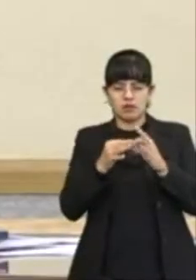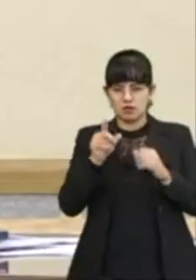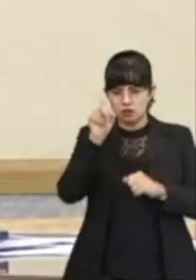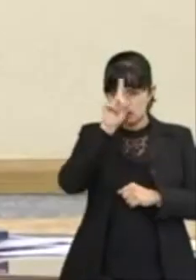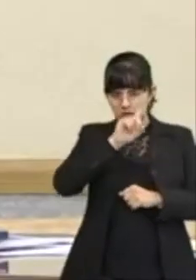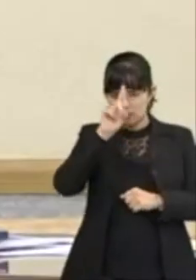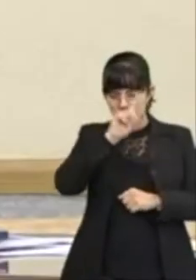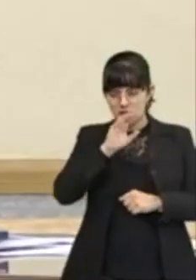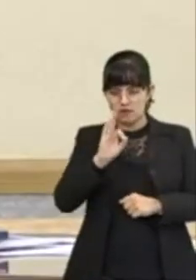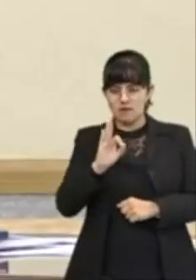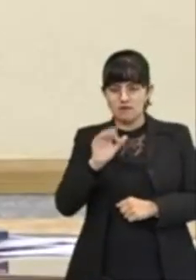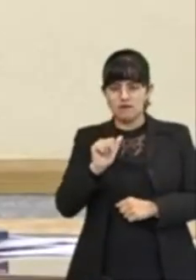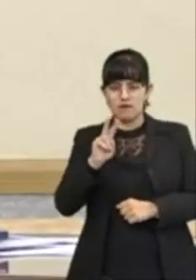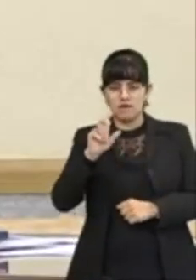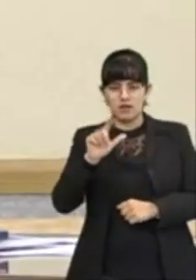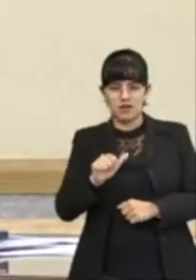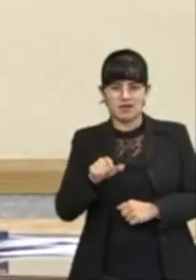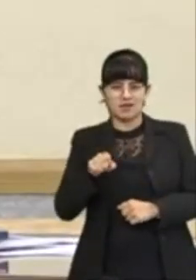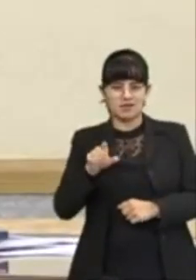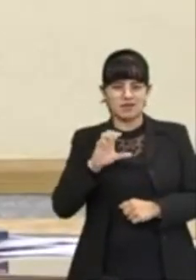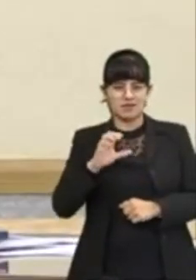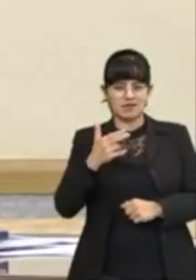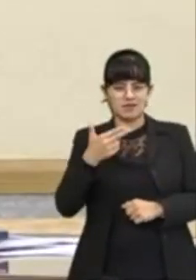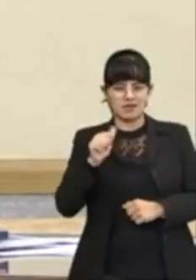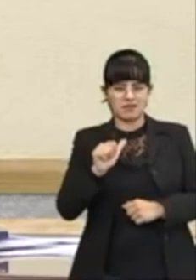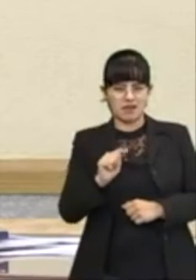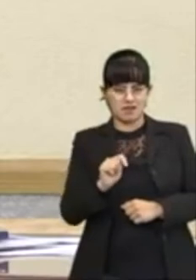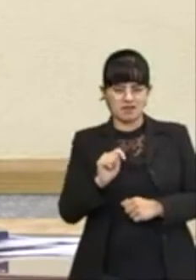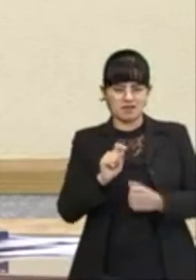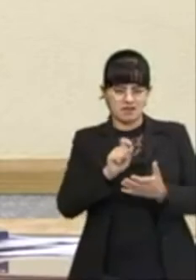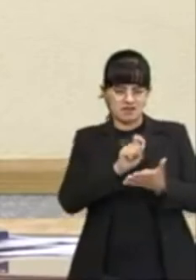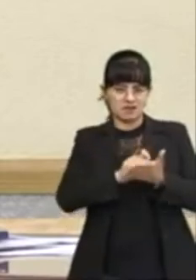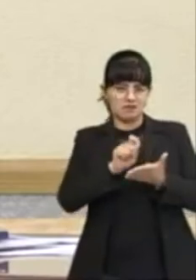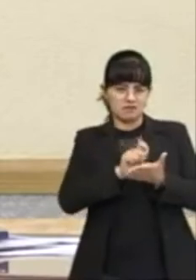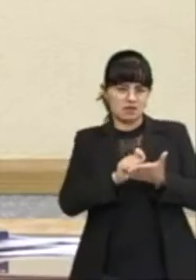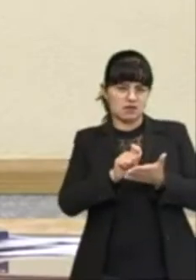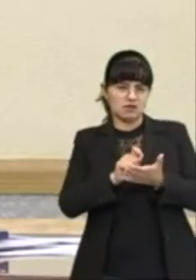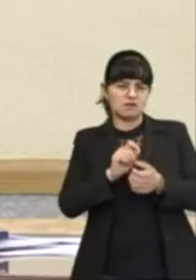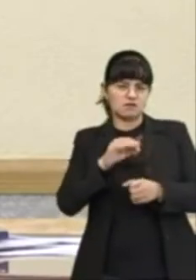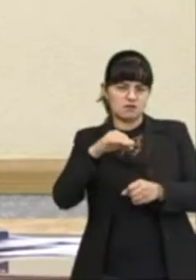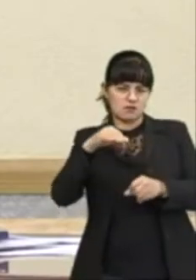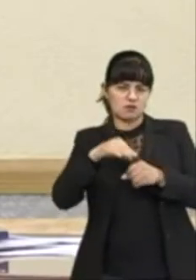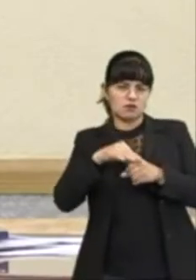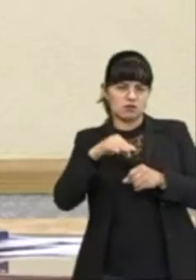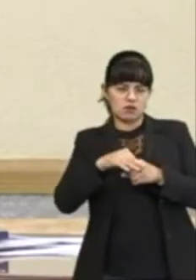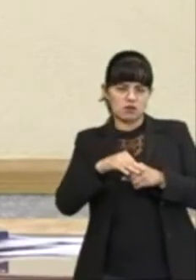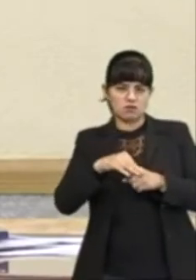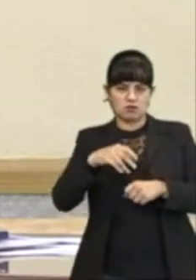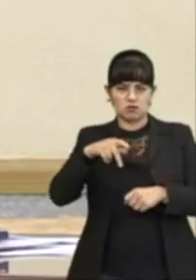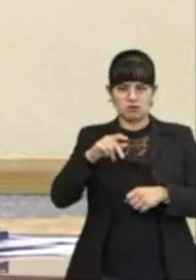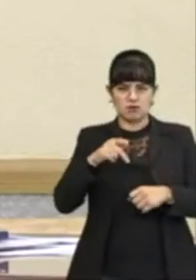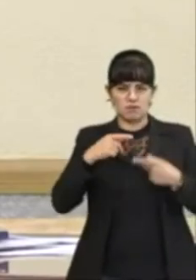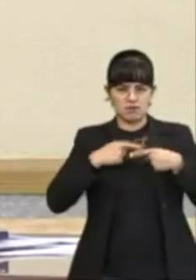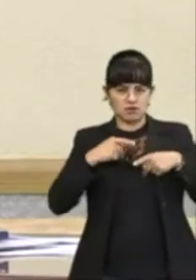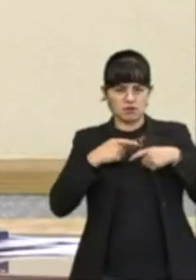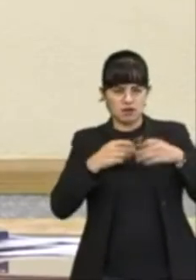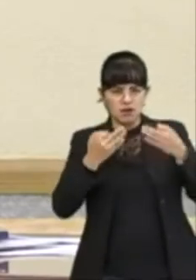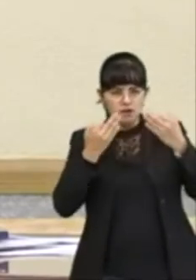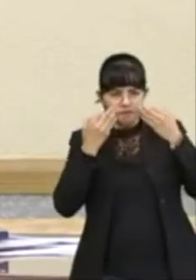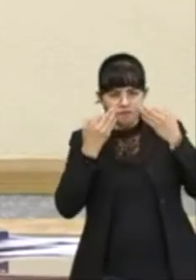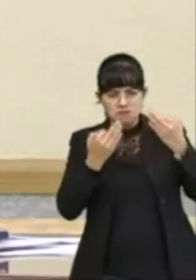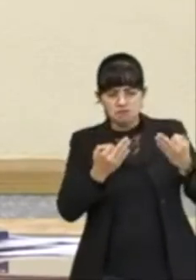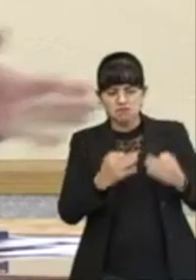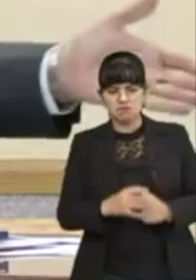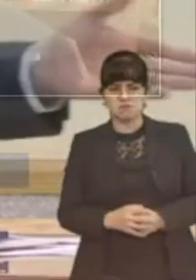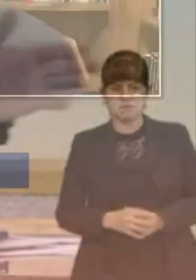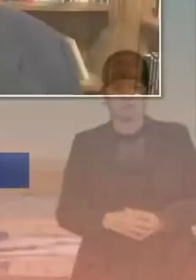Vianello recibió el acuerdo con carácter irrevocable que tendrá efectos entre el 31 de marzo y el 3 de abril del presente año, con el